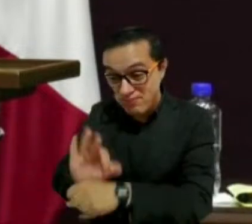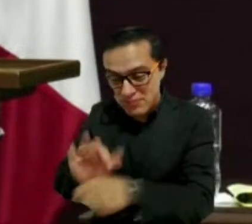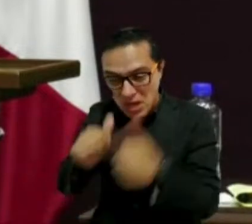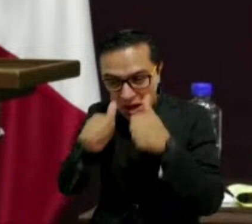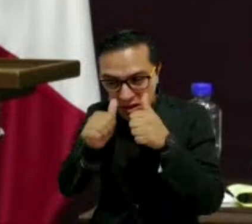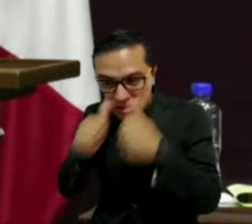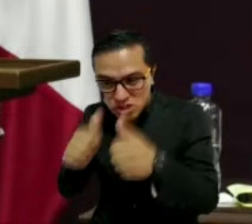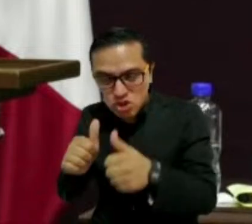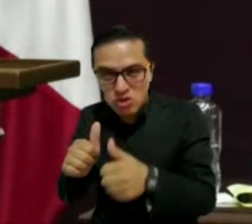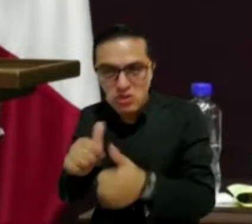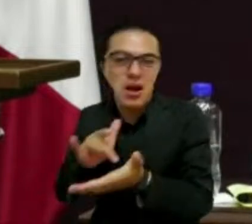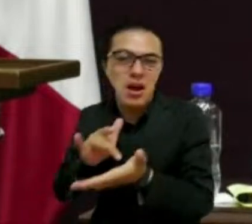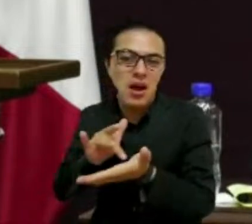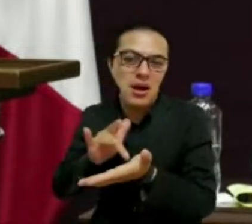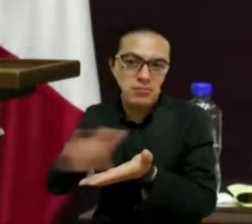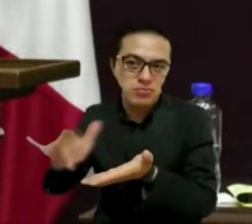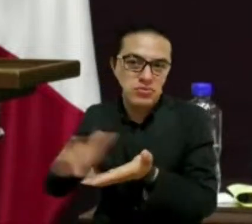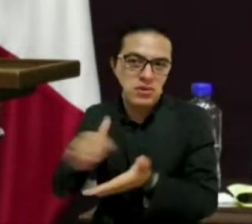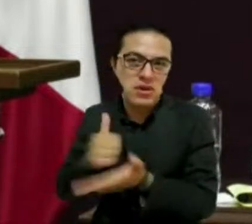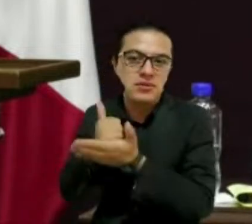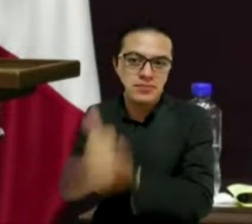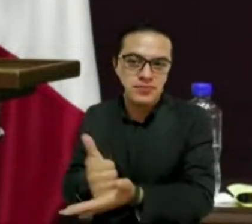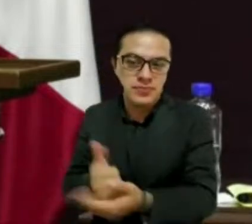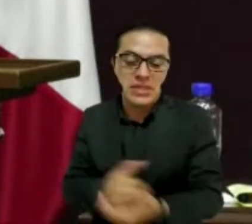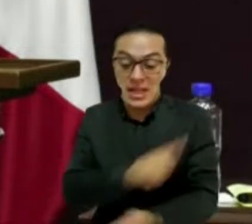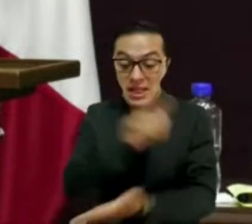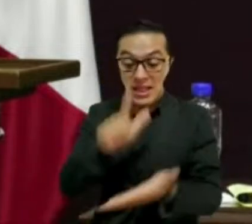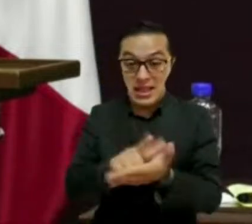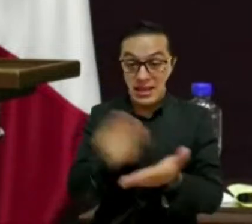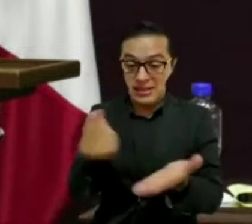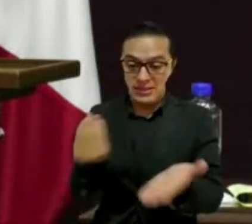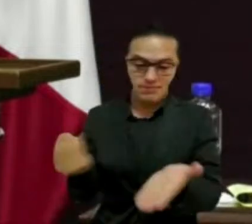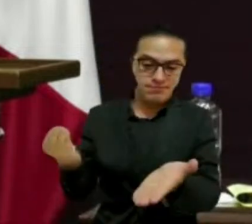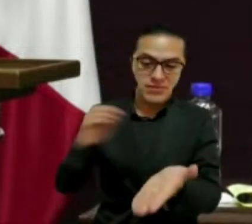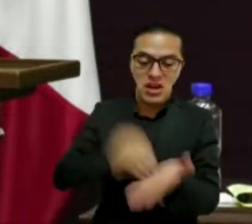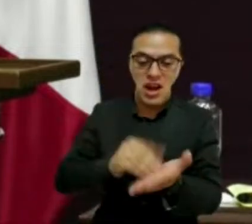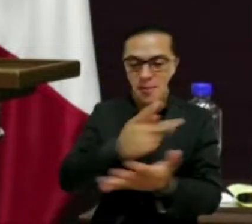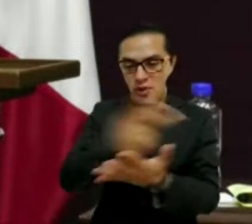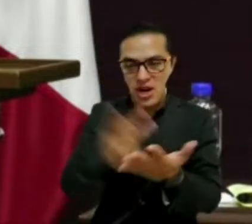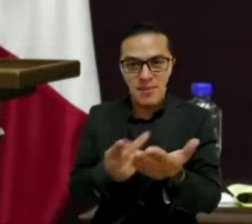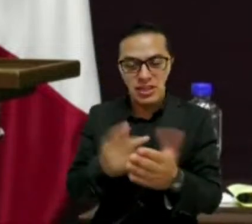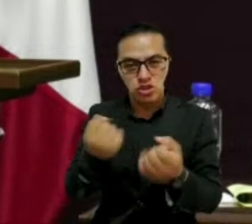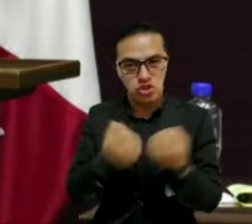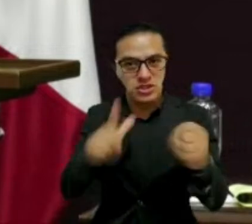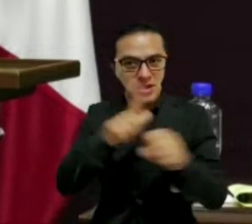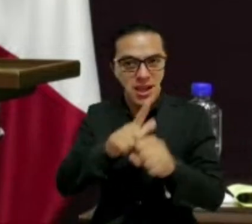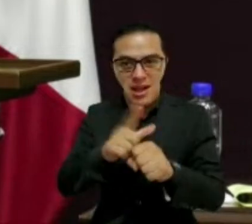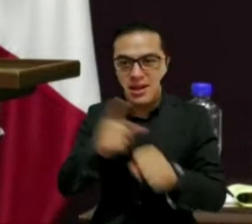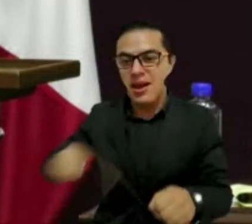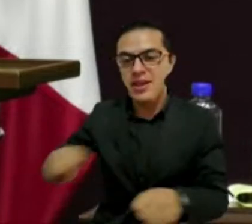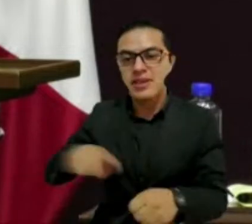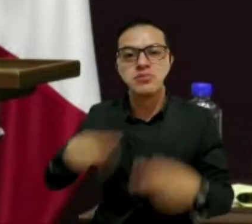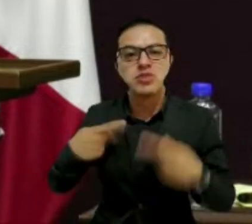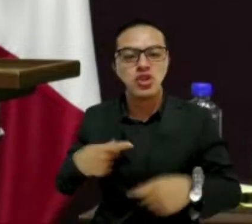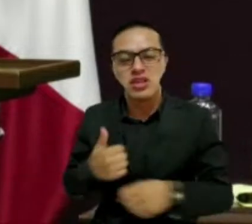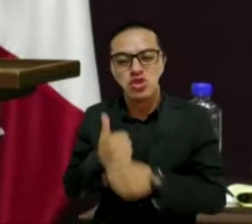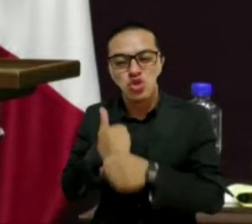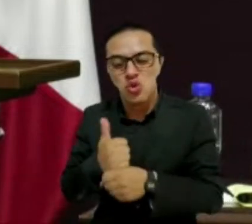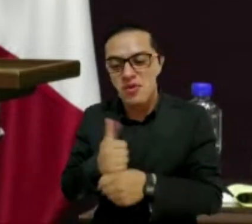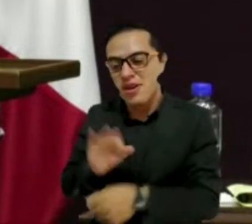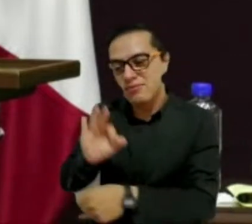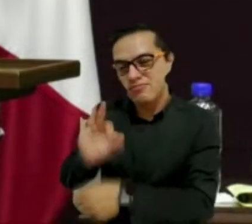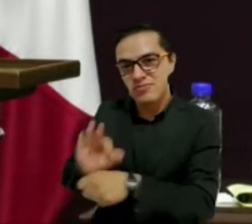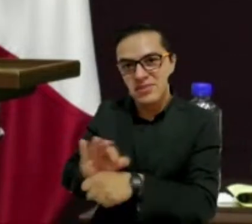la ley la prioridad de otorgar programas sociales a estas víctimas es una forma de buscar la equidad y la justicia social, asegurando